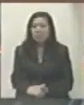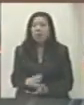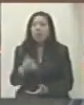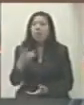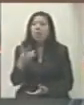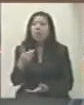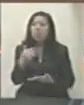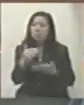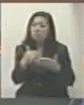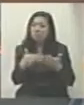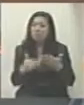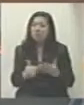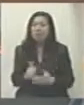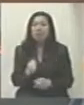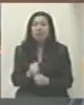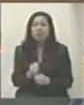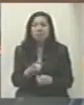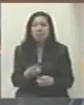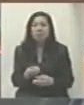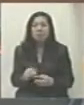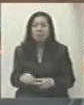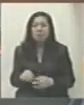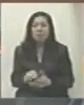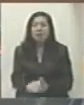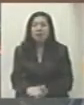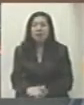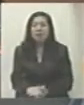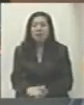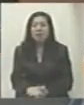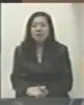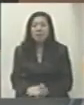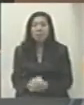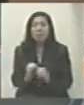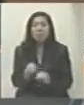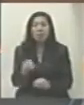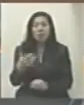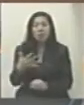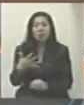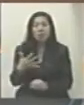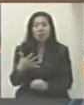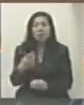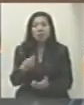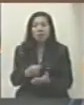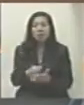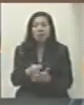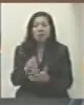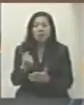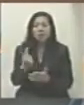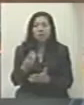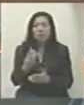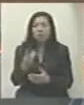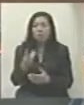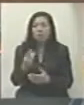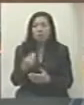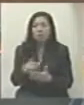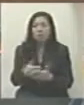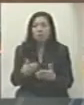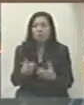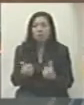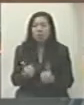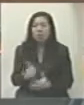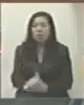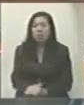enumera. Materia laboral, materia previsional. Y pone un quinto criterio que es deudas no comprendidas en los numerales precedentes, con lo